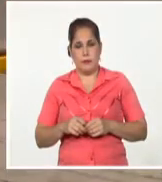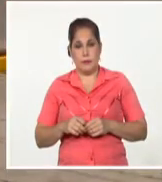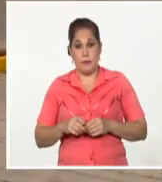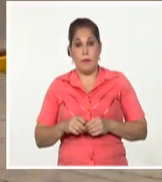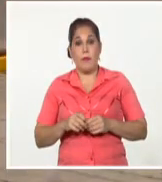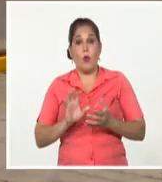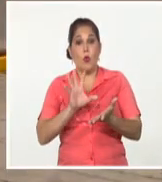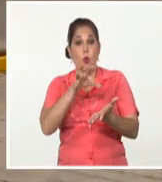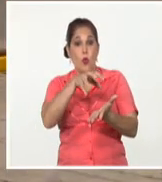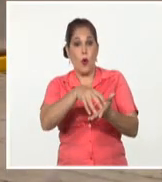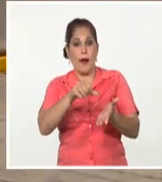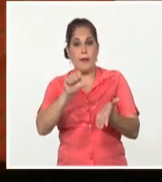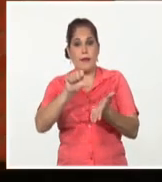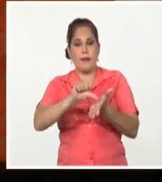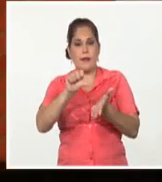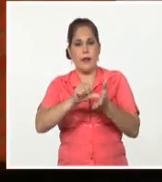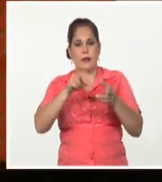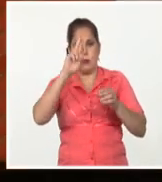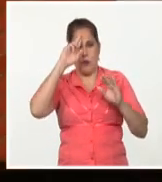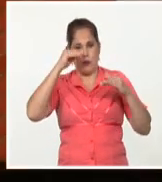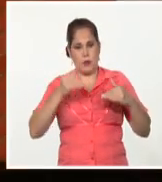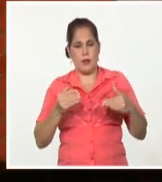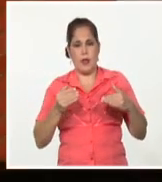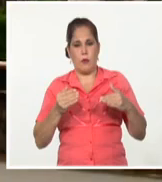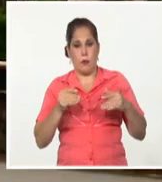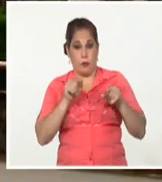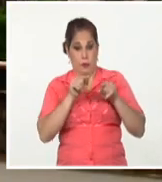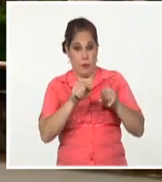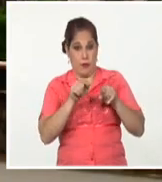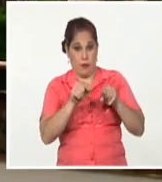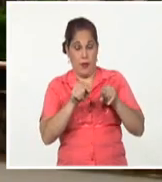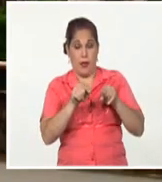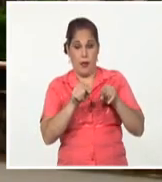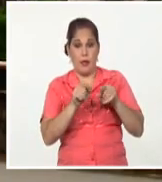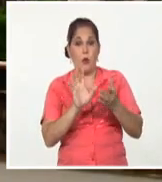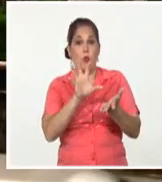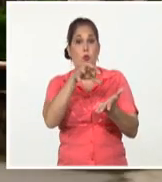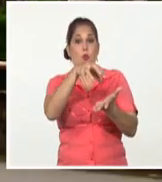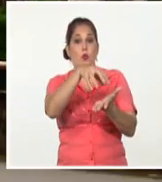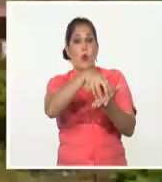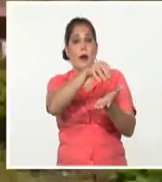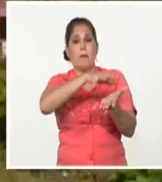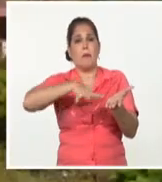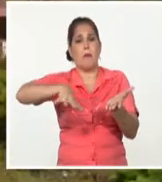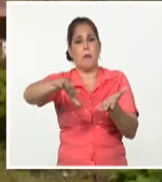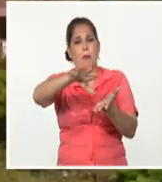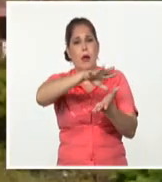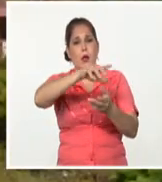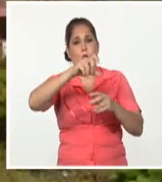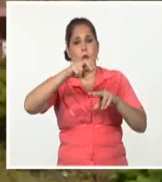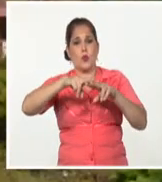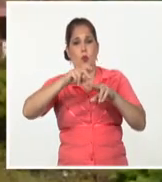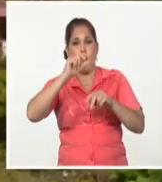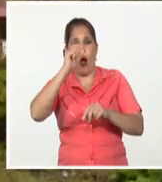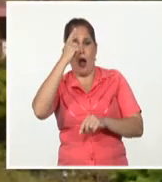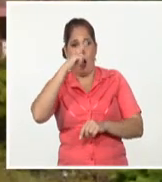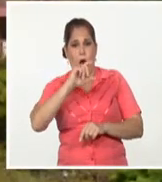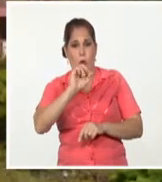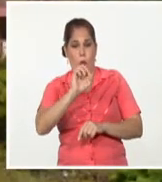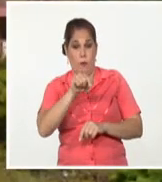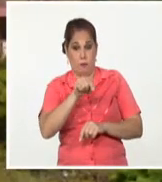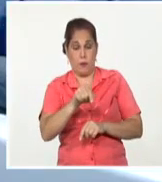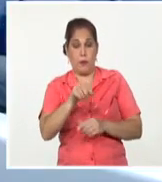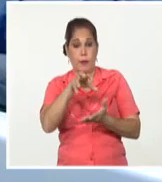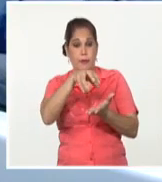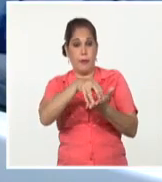Este es el Centro de Salud Integral Dr. Salvador Allende, localizado en la barriada de Chuao, en el municipio Baruta del